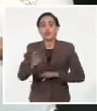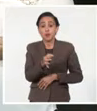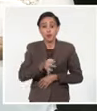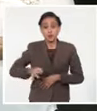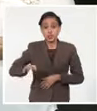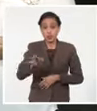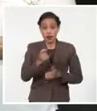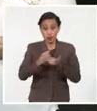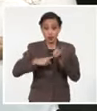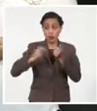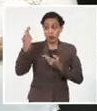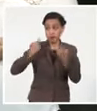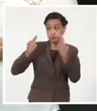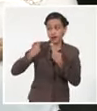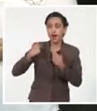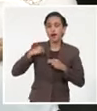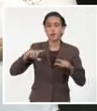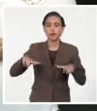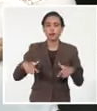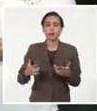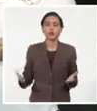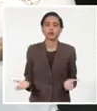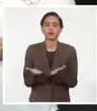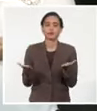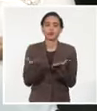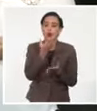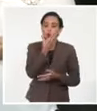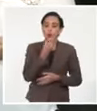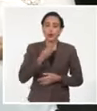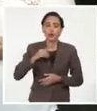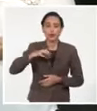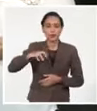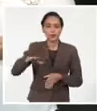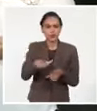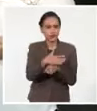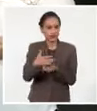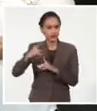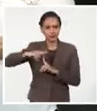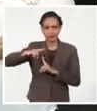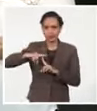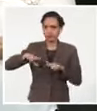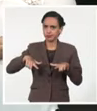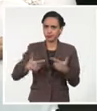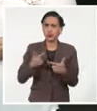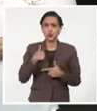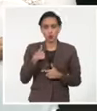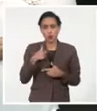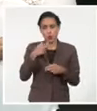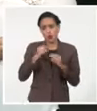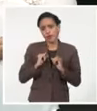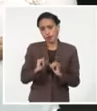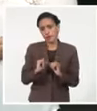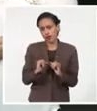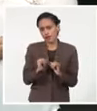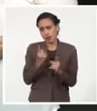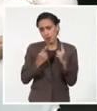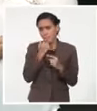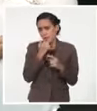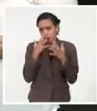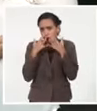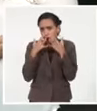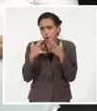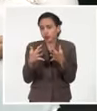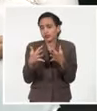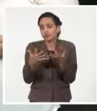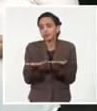para cumplir con esa recuperación. La juventud pinareña ha estado cumpliendo diferentes misiones, voy a mencionar un par de ellas que fueron las más importantes, y